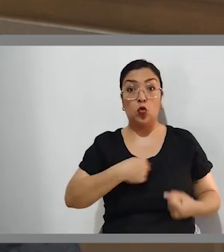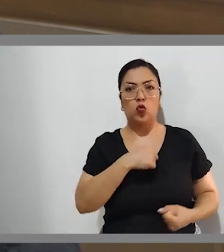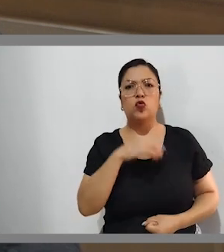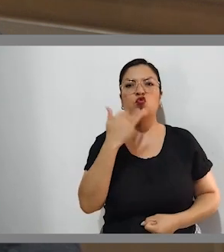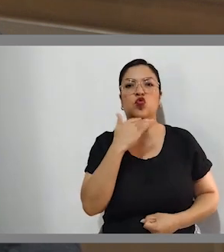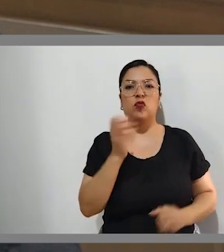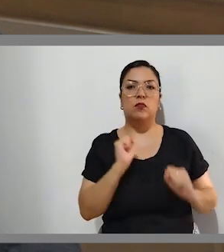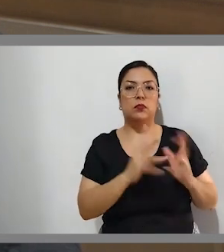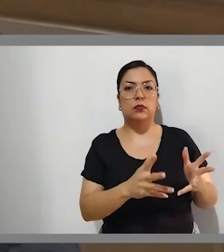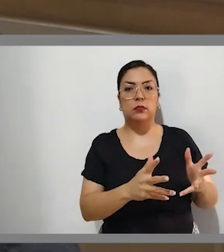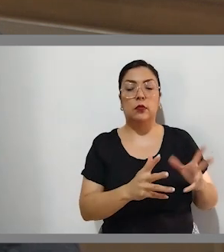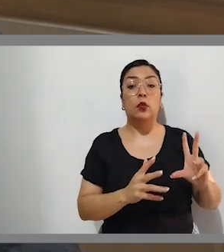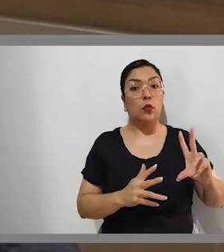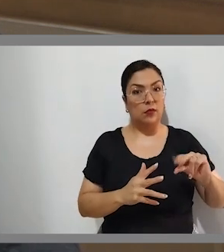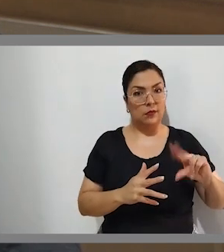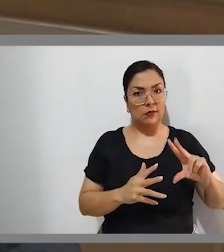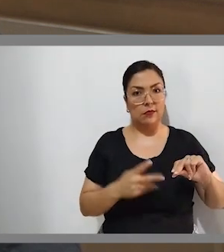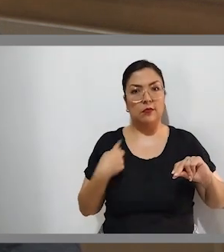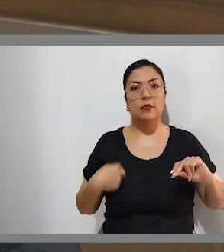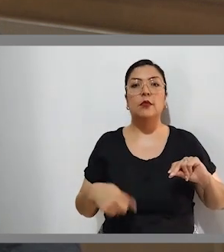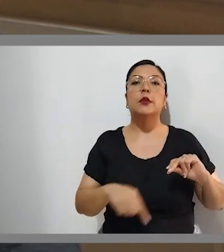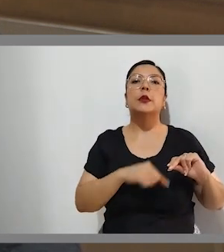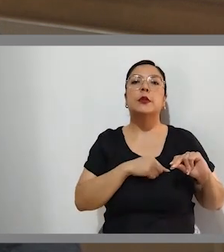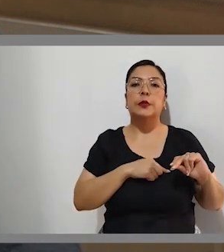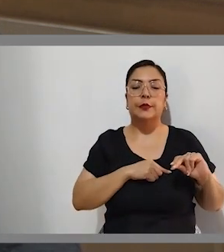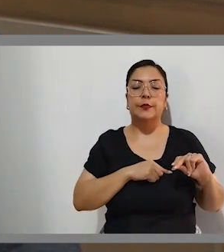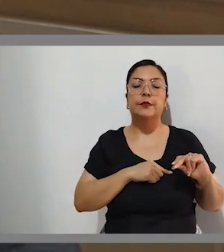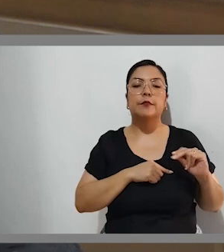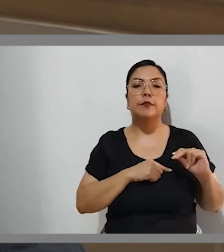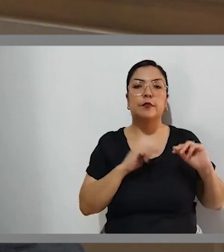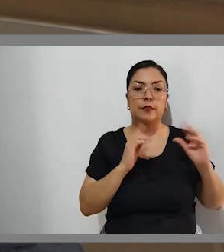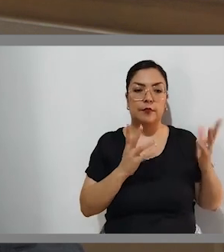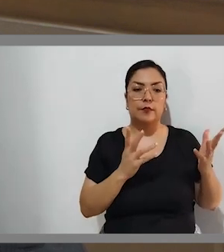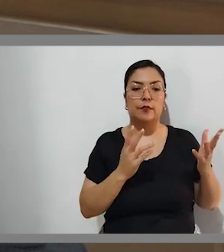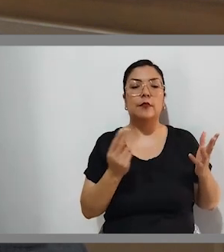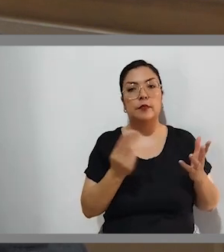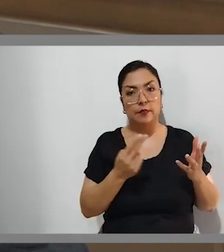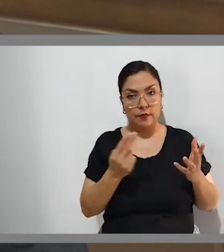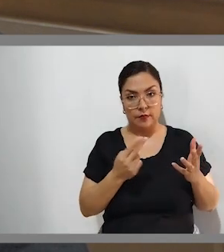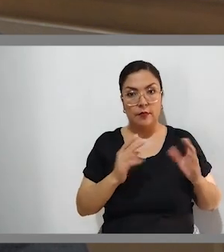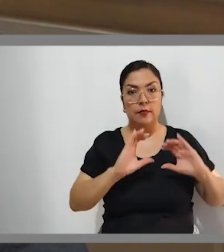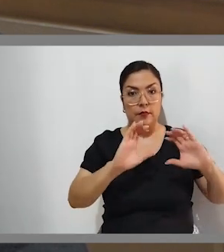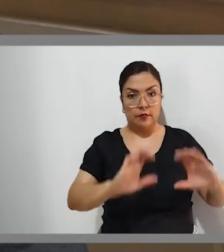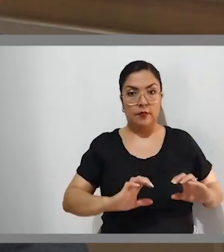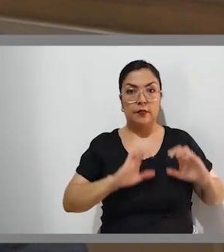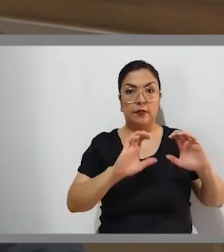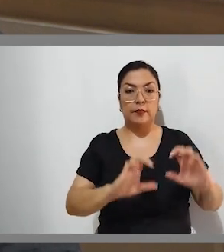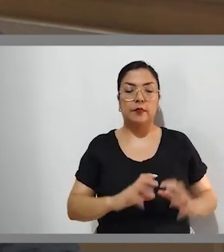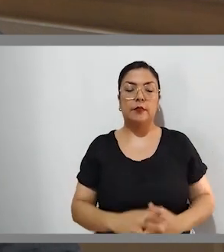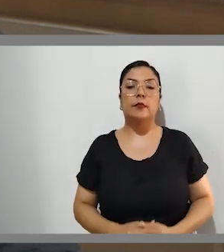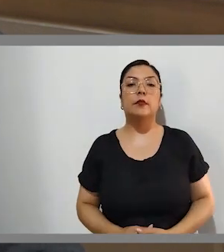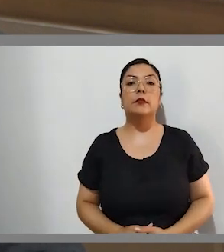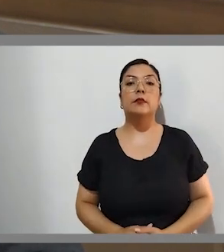contaminantes, y por cierto, que se aproveche el papel de manera reciclada.